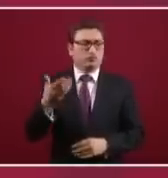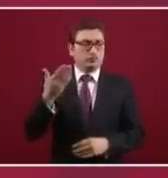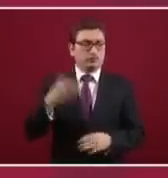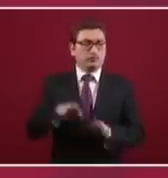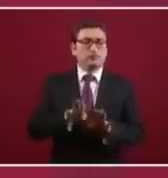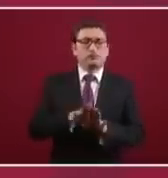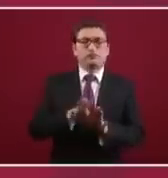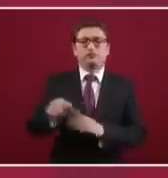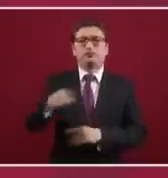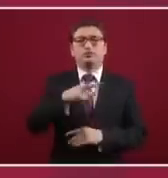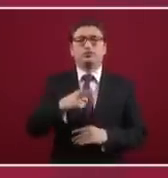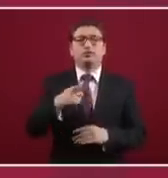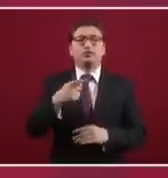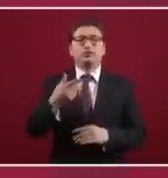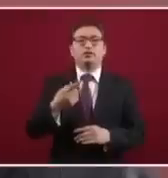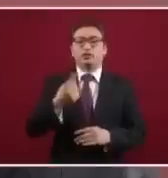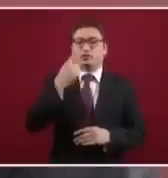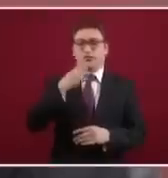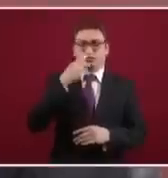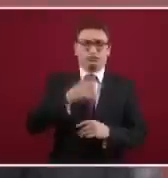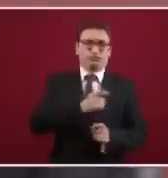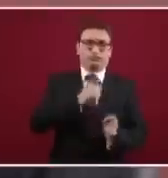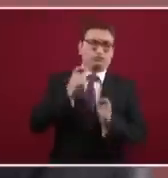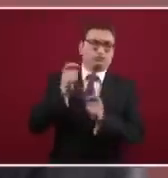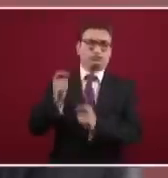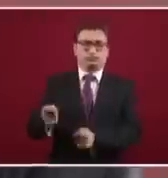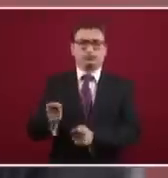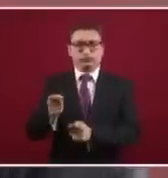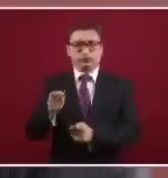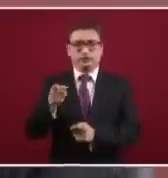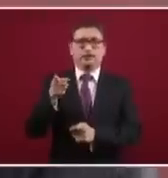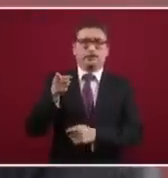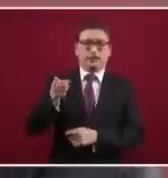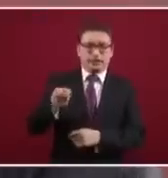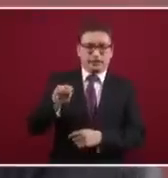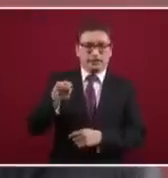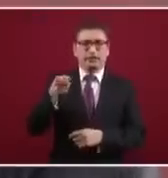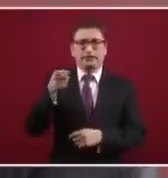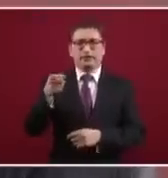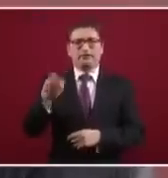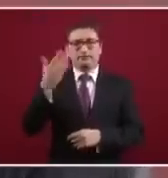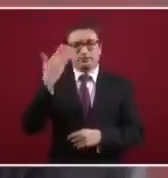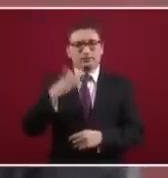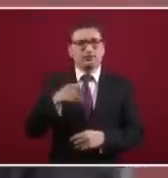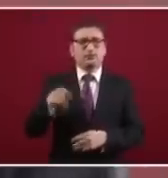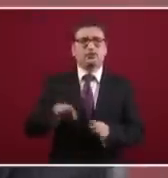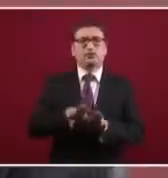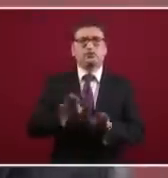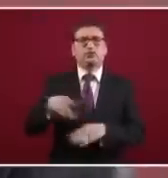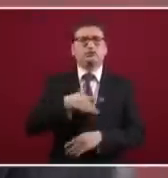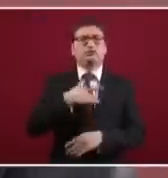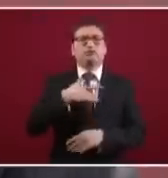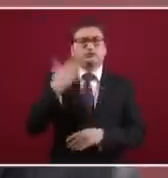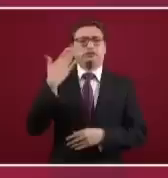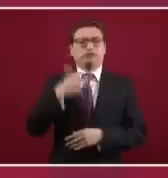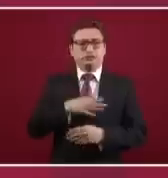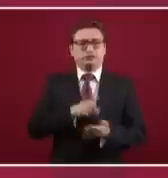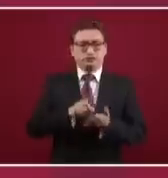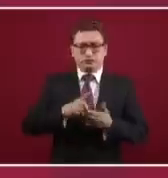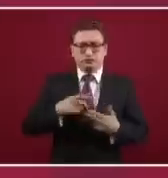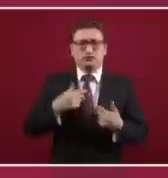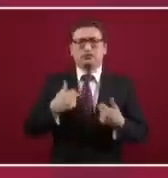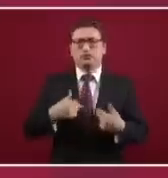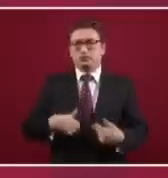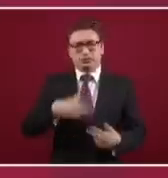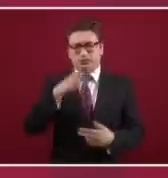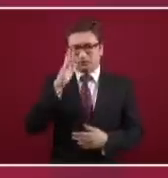llega alguien afectado de manera directa,